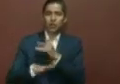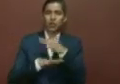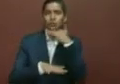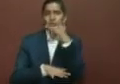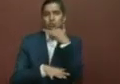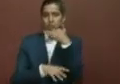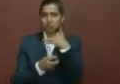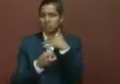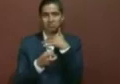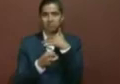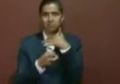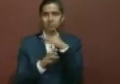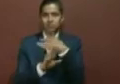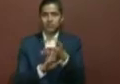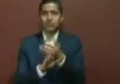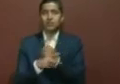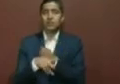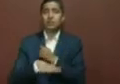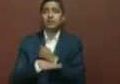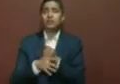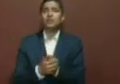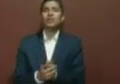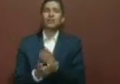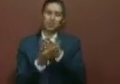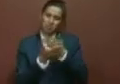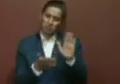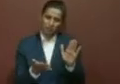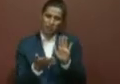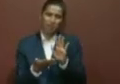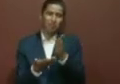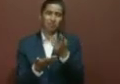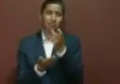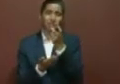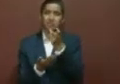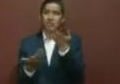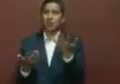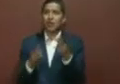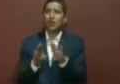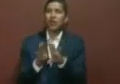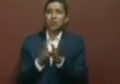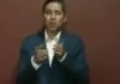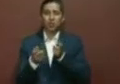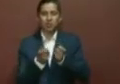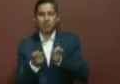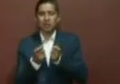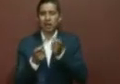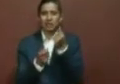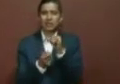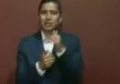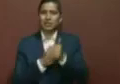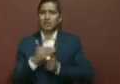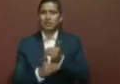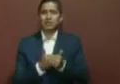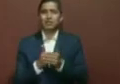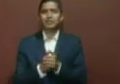corrupción. Entonces, lo demás, pues luego es parte de, digamos, de la dinámica. Porque